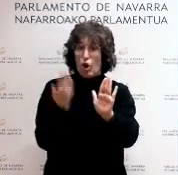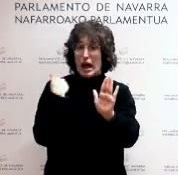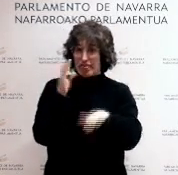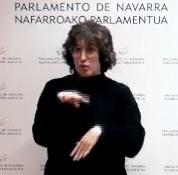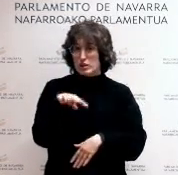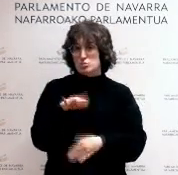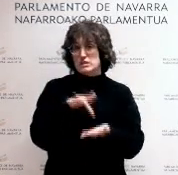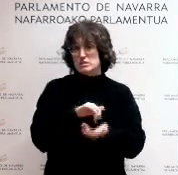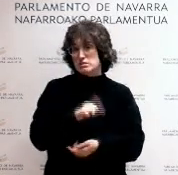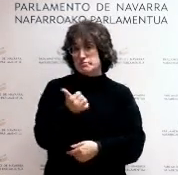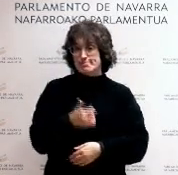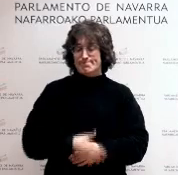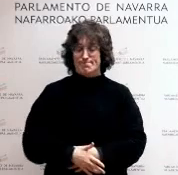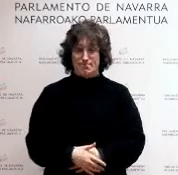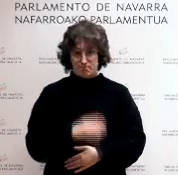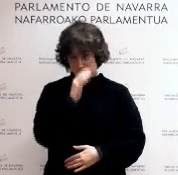meses.